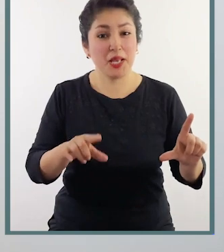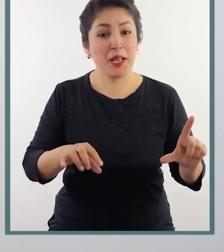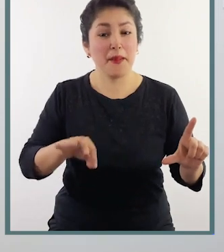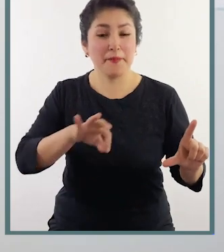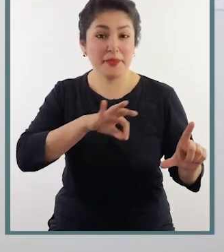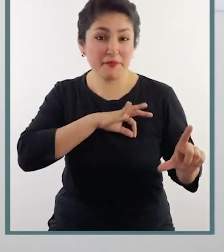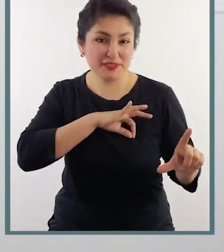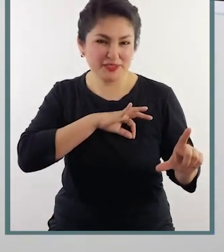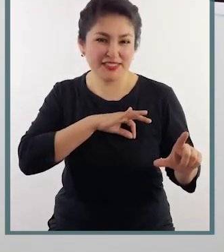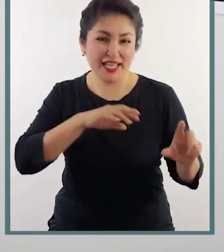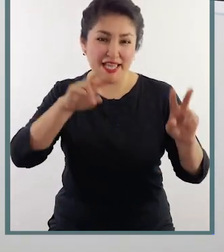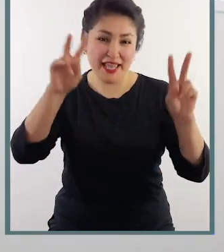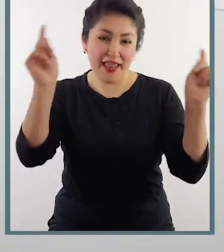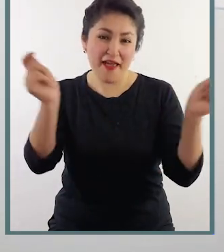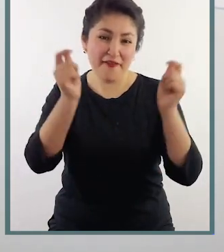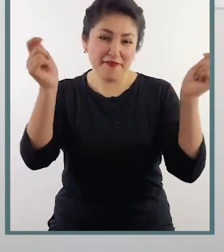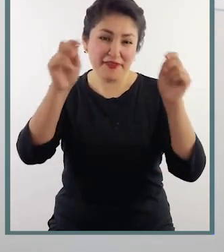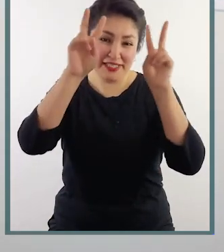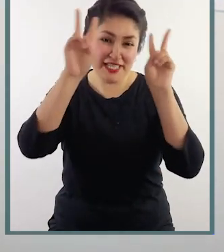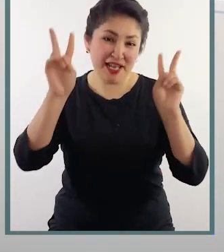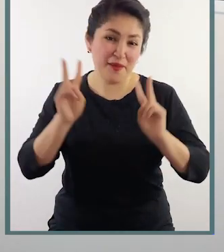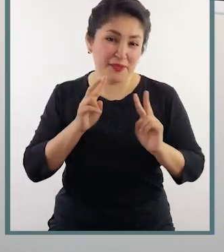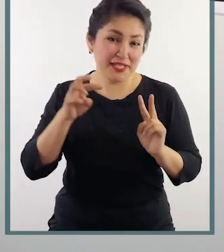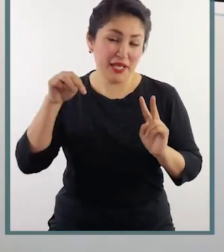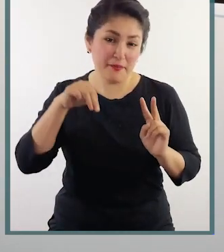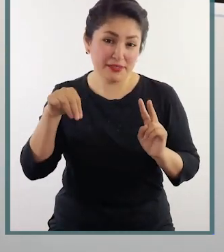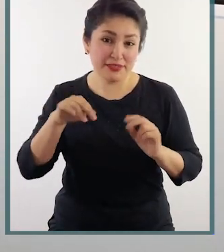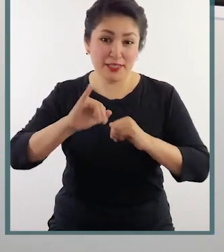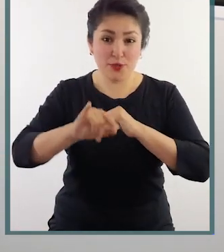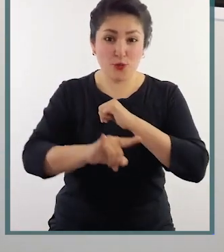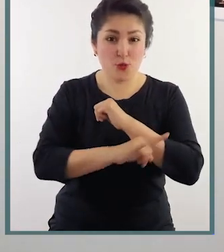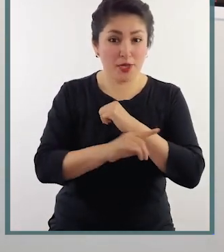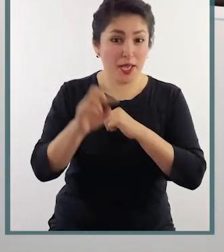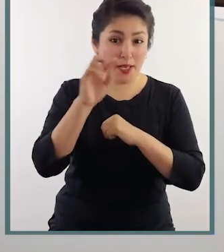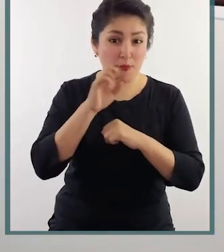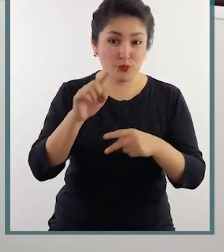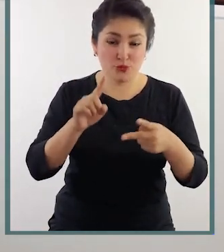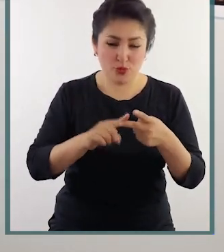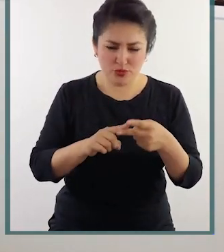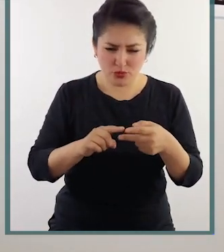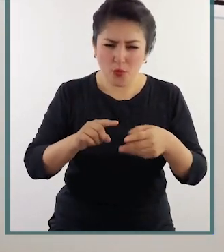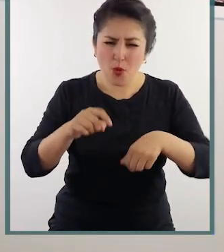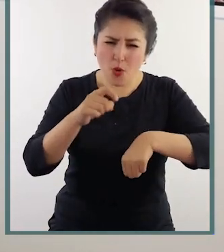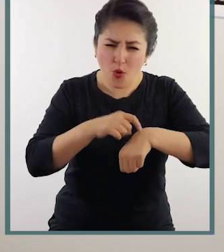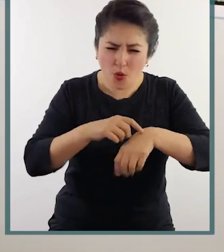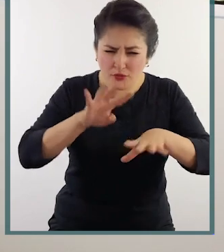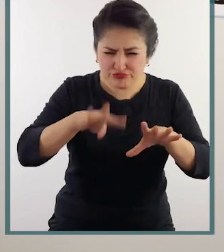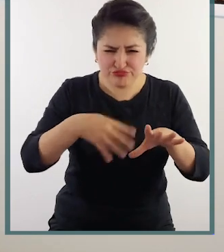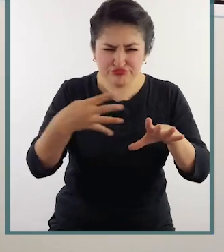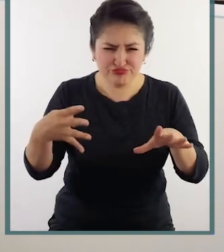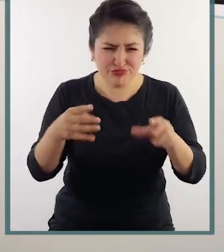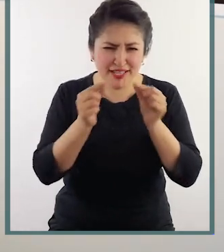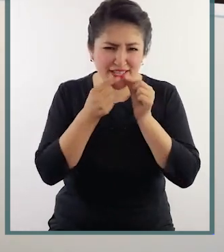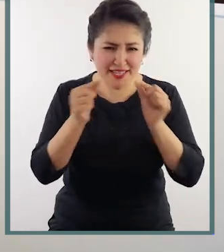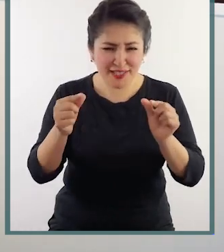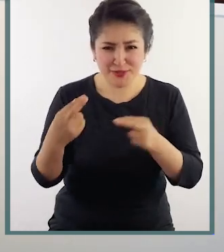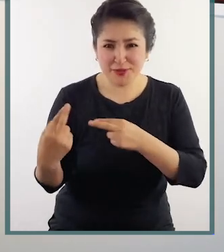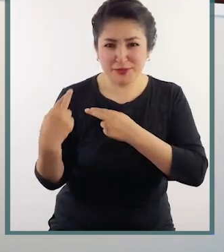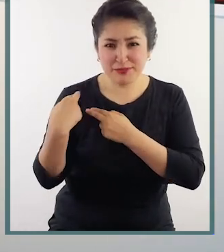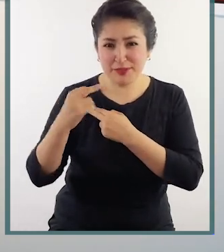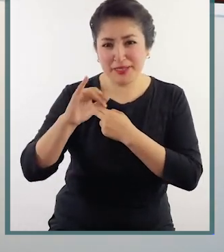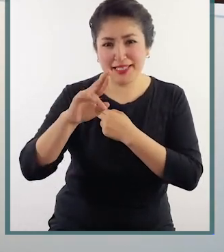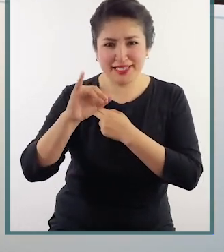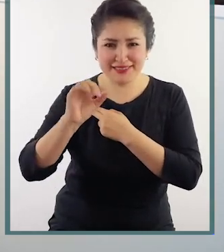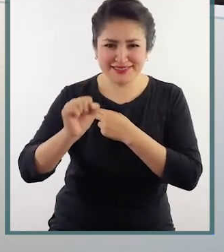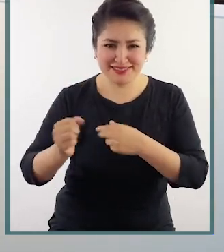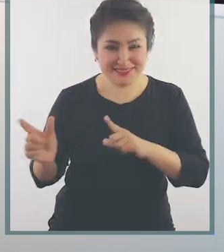Regresamos con la premiación de la festividad de la Virgen de la Merced en Juliacapuno y también con la agenda bicentenaria en Quechua, a cargo de